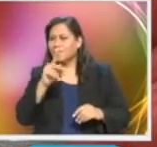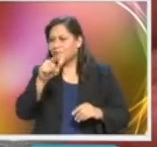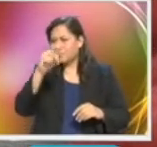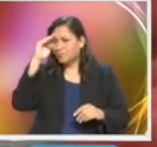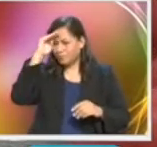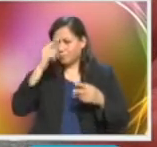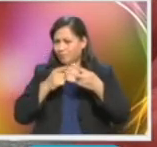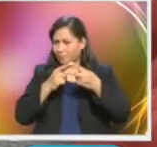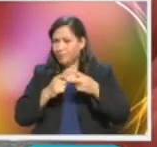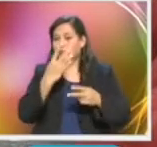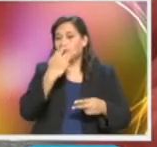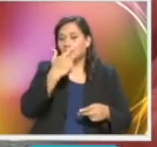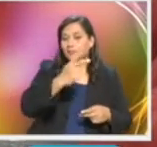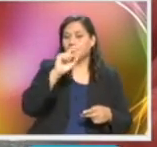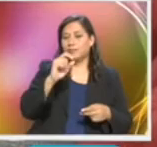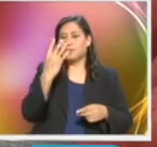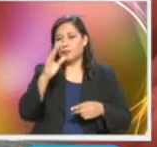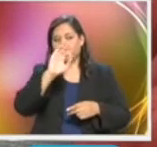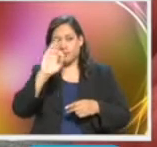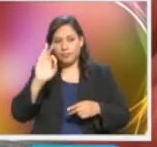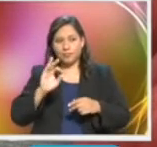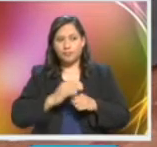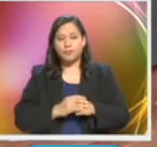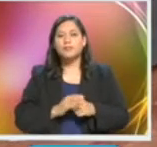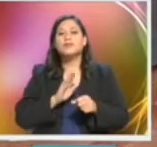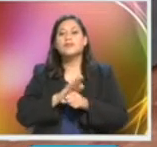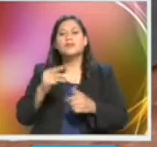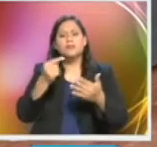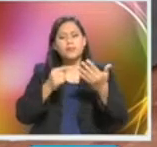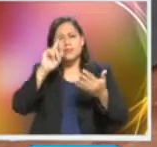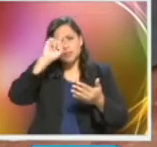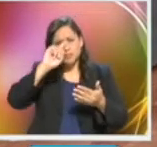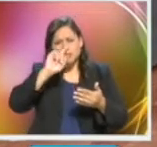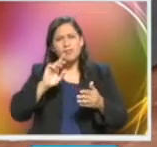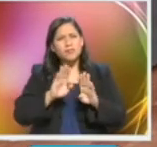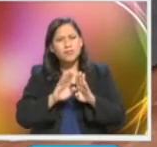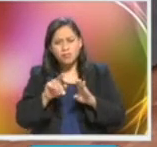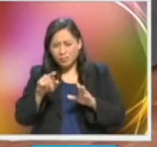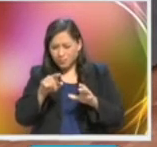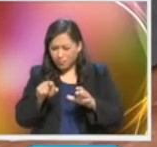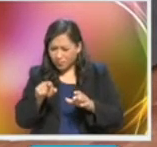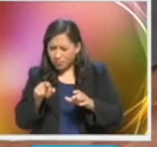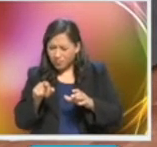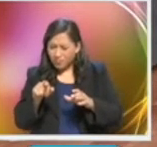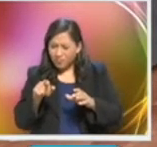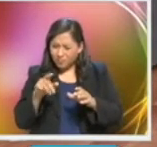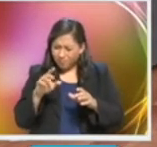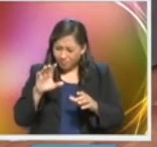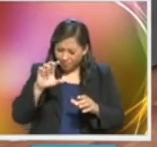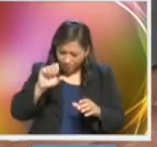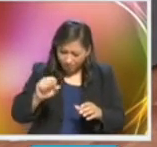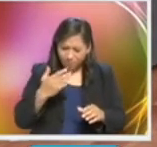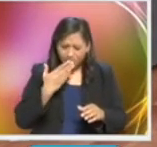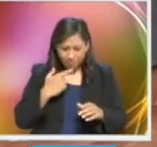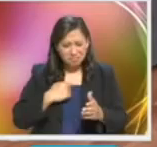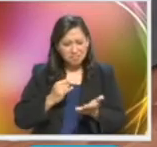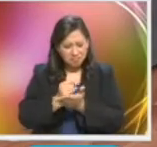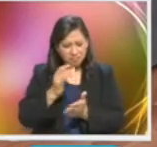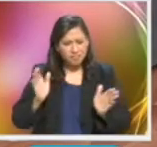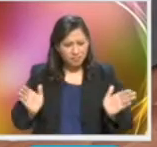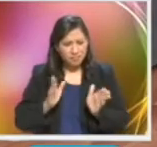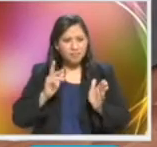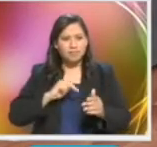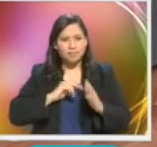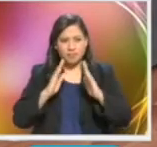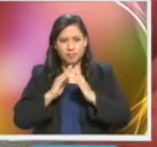Es el 7.4%. ¿Cuáles serían los tips que nos podrías dar para redondear esta idea y poder animarnos a comprar nuestra